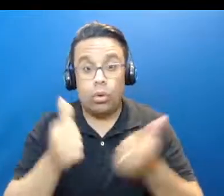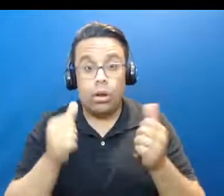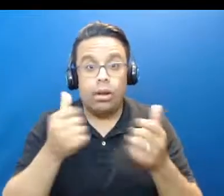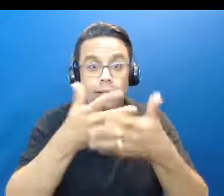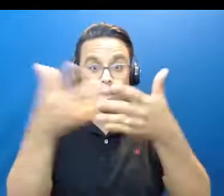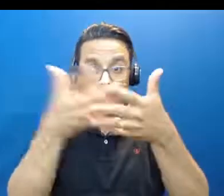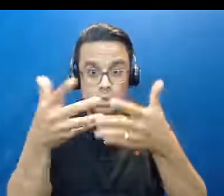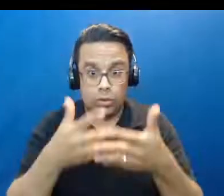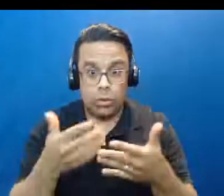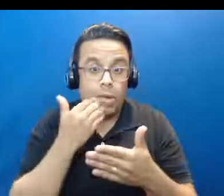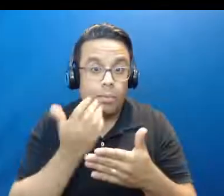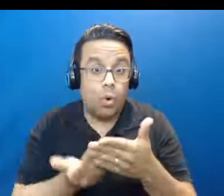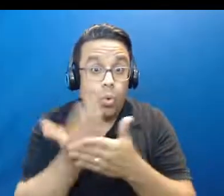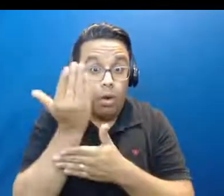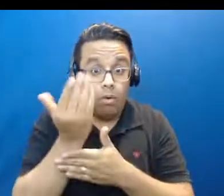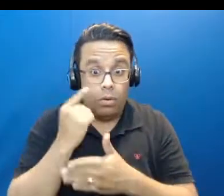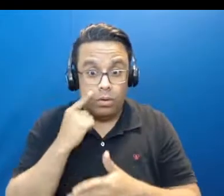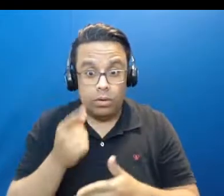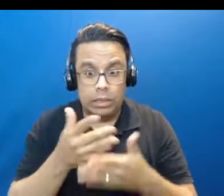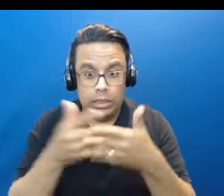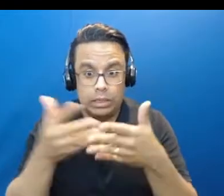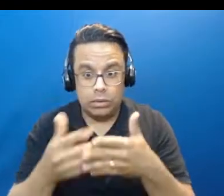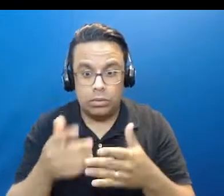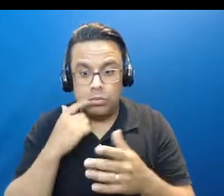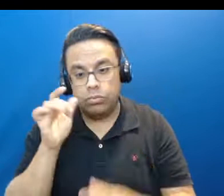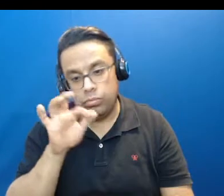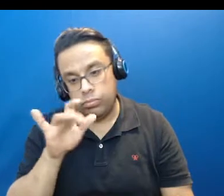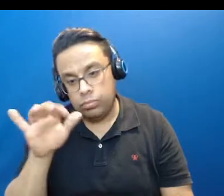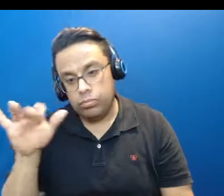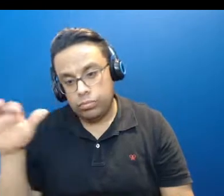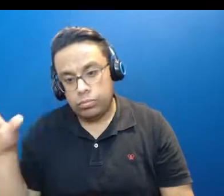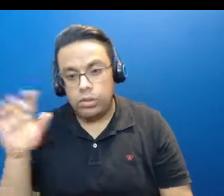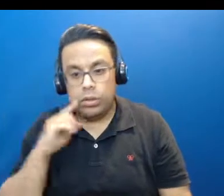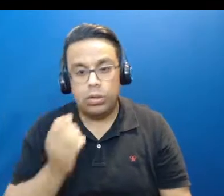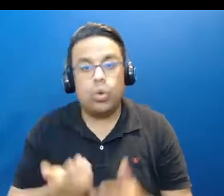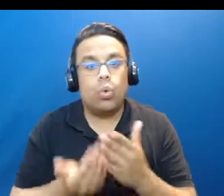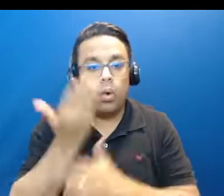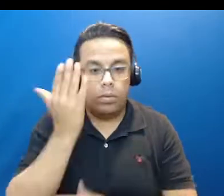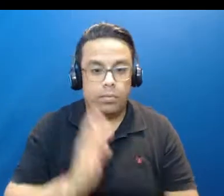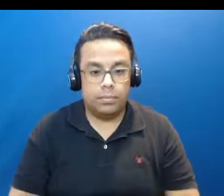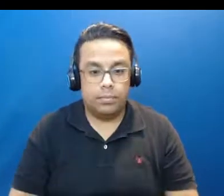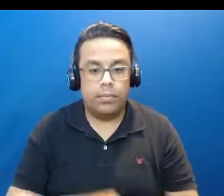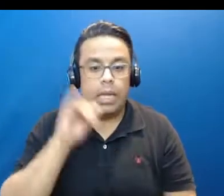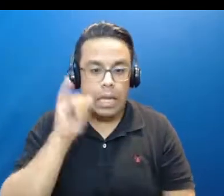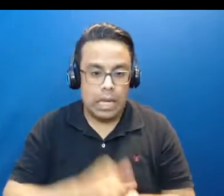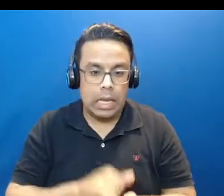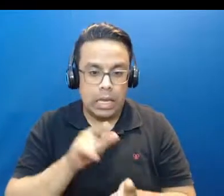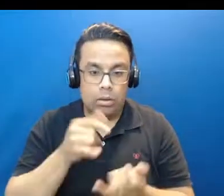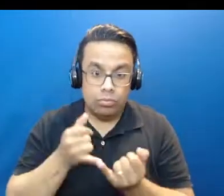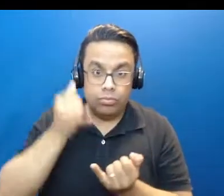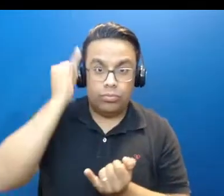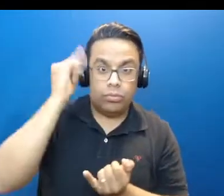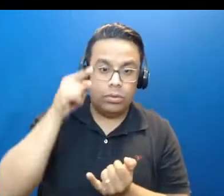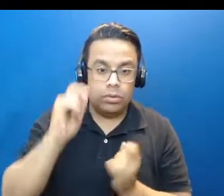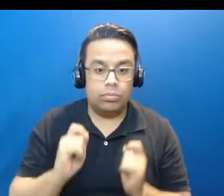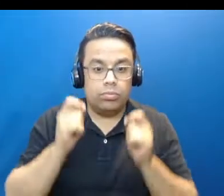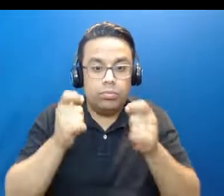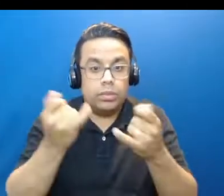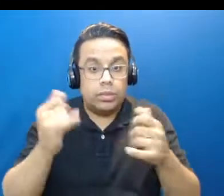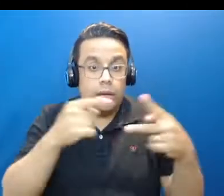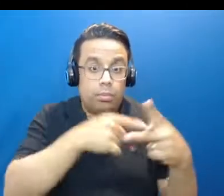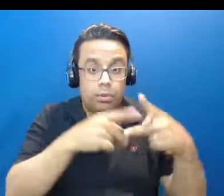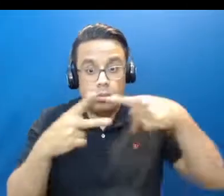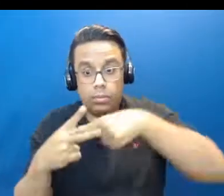quisiéramos una cota nueva, entonces escribiríamos el nuevo valor y de esta manera entonces queda editada la